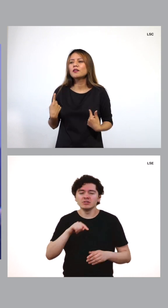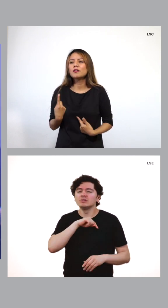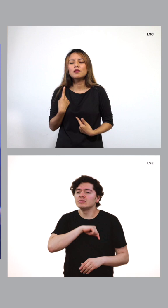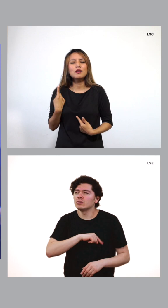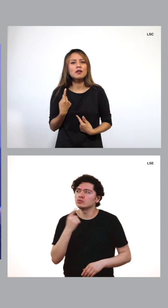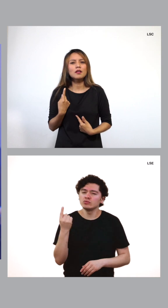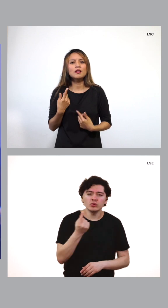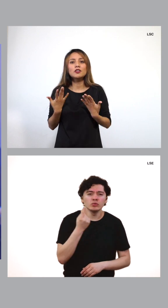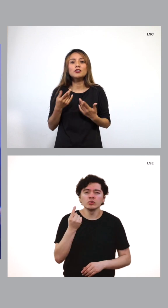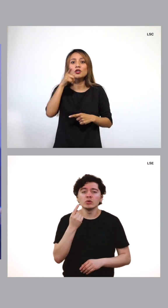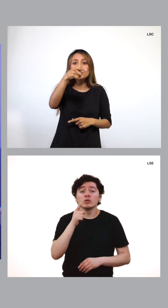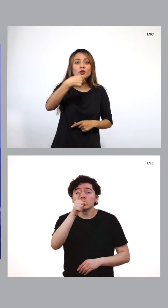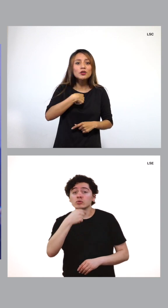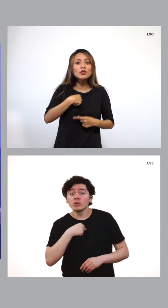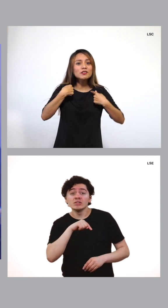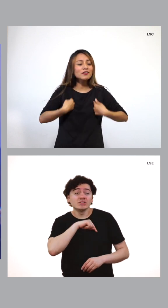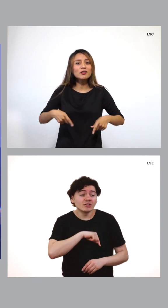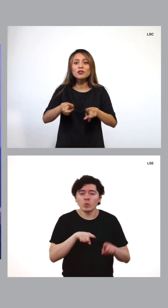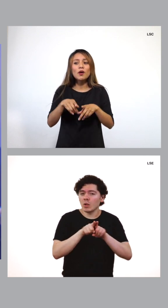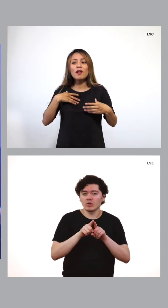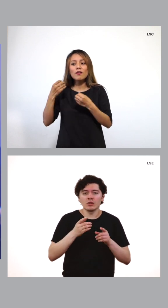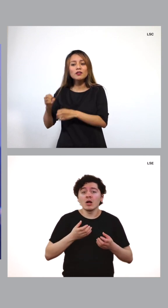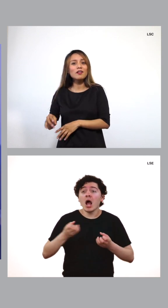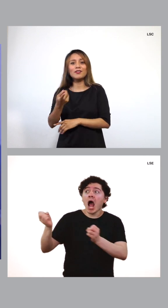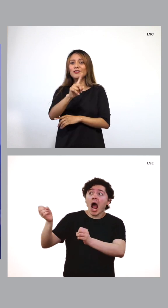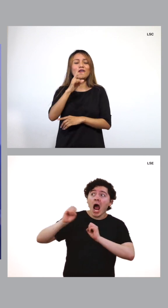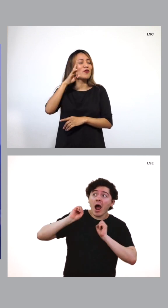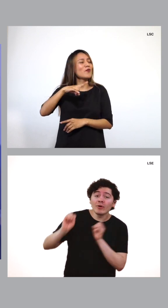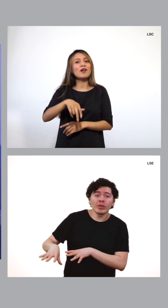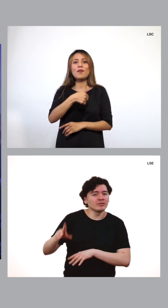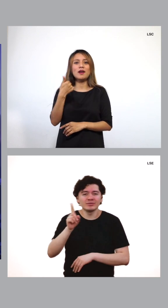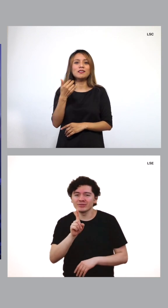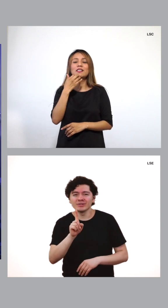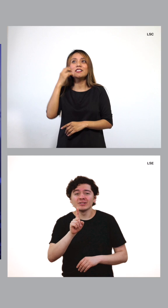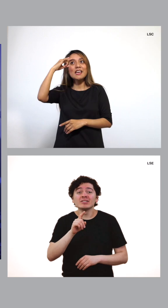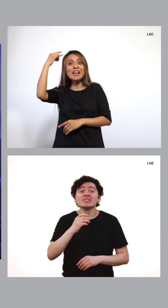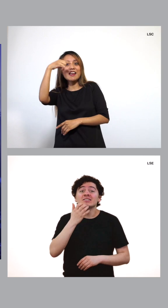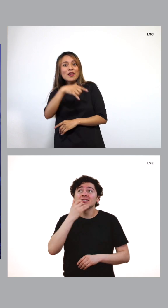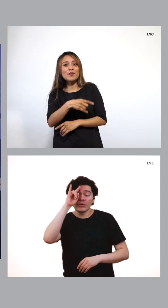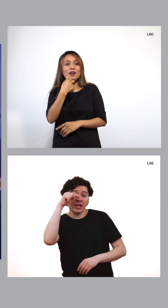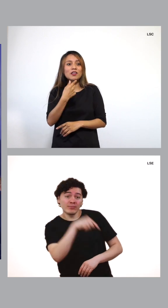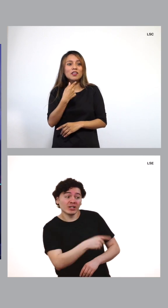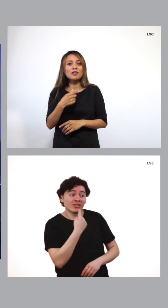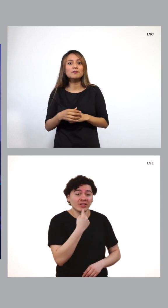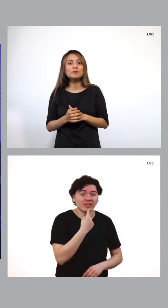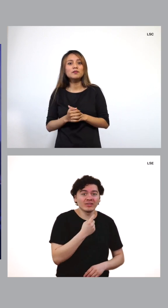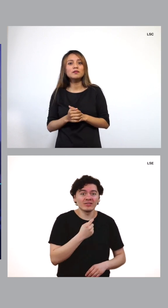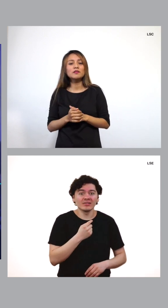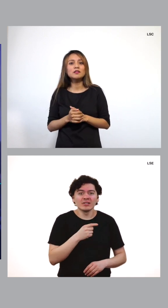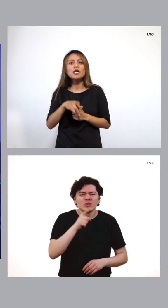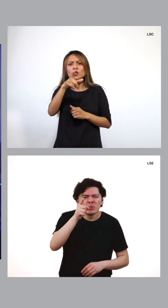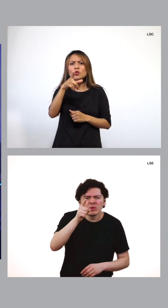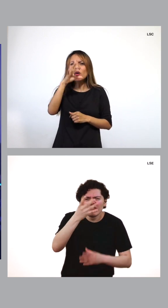yo volveremos a pasar por eso. La próxima vez que el enemigo venga con sus mentiras a decirte, ¿ves lo que has